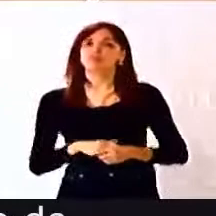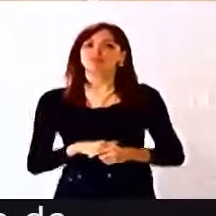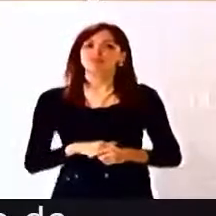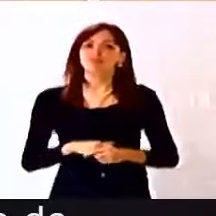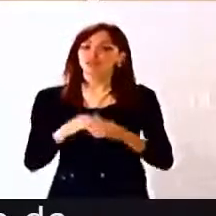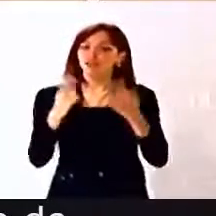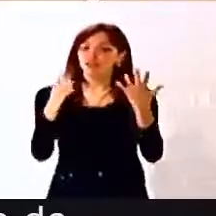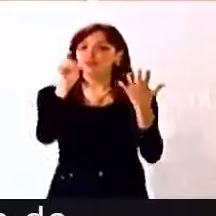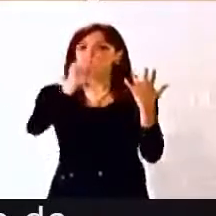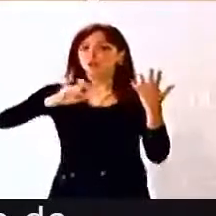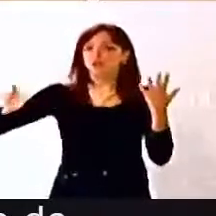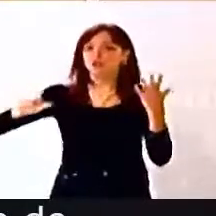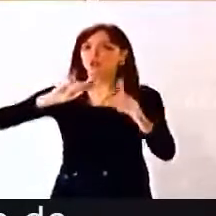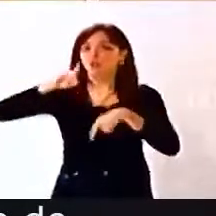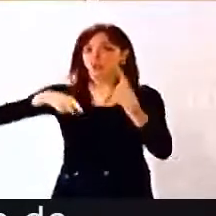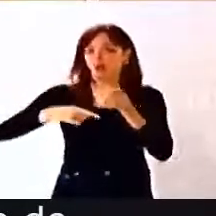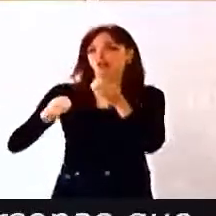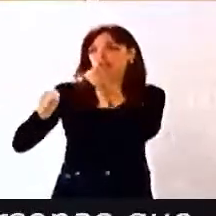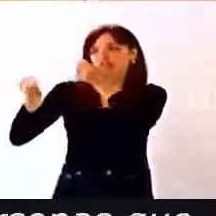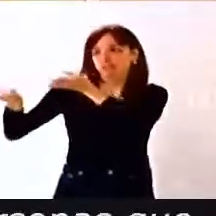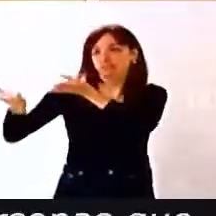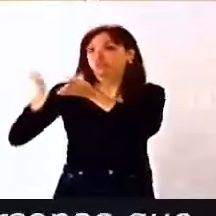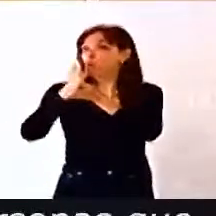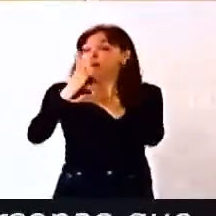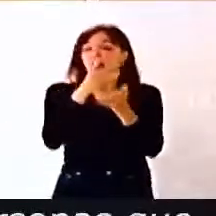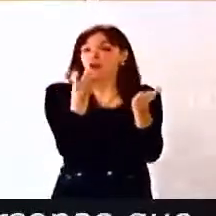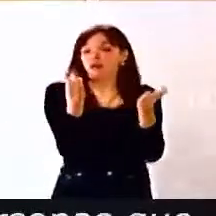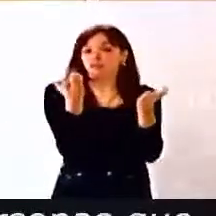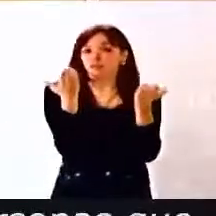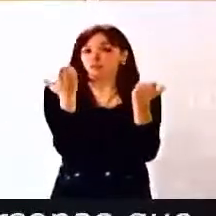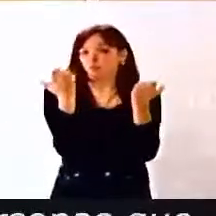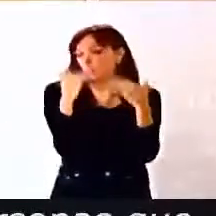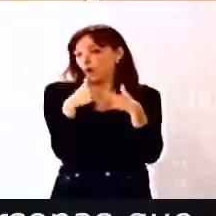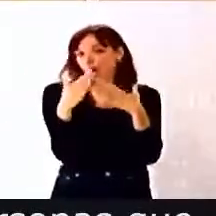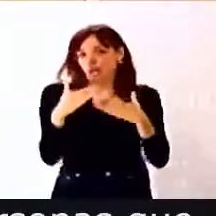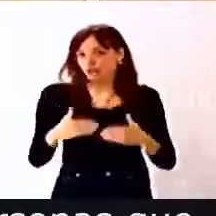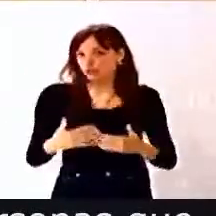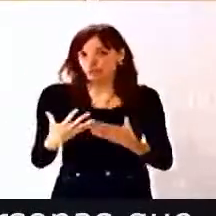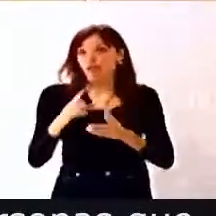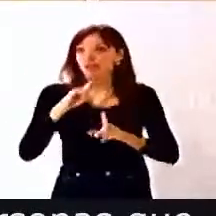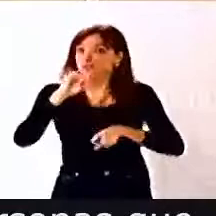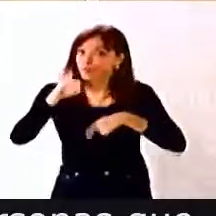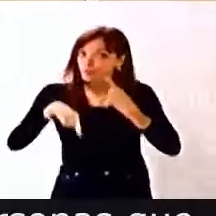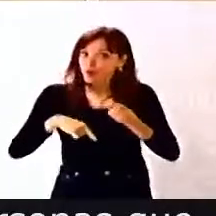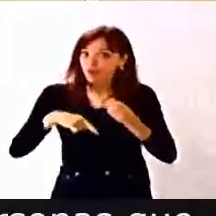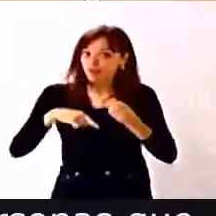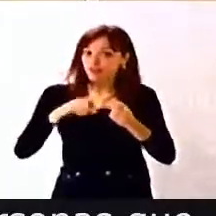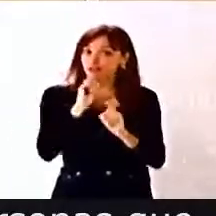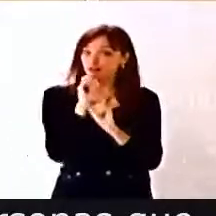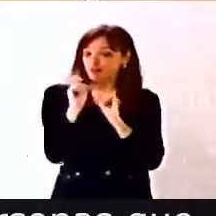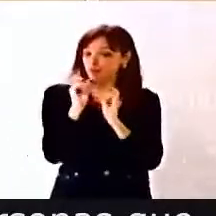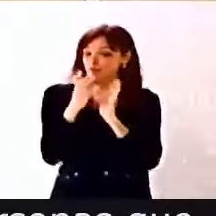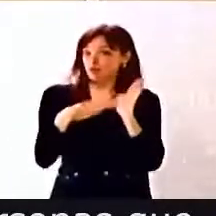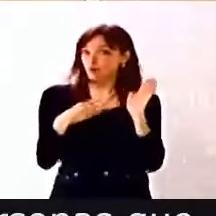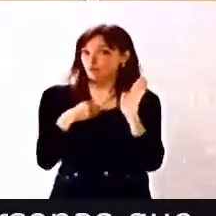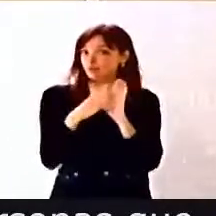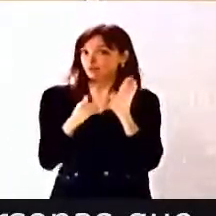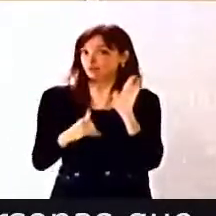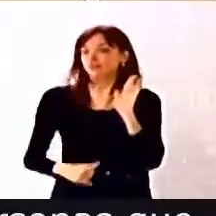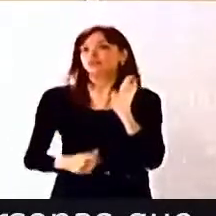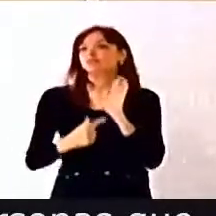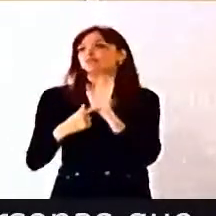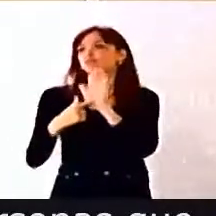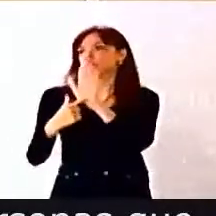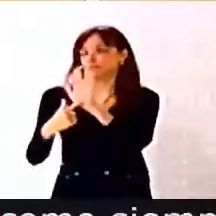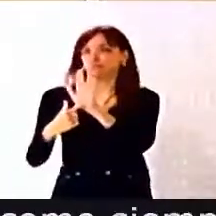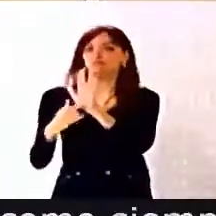6 personas que luego le darán los datos, porque no tengo los datos de todos y cada uno de ellos, le darán los datos en la nota de prensa, pero como siempre son